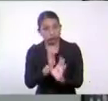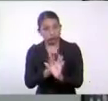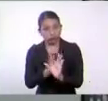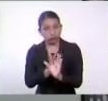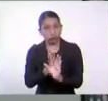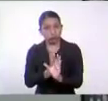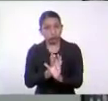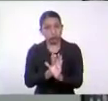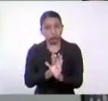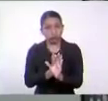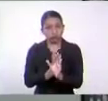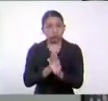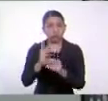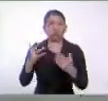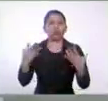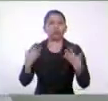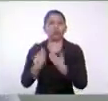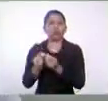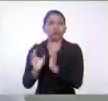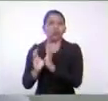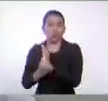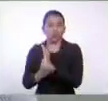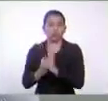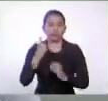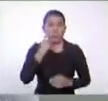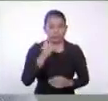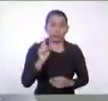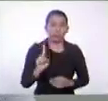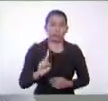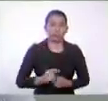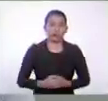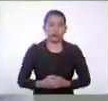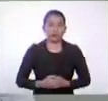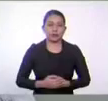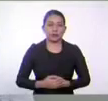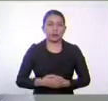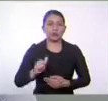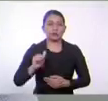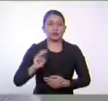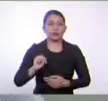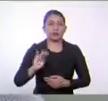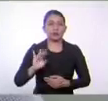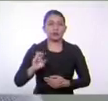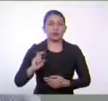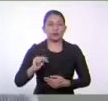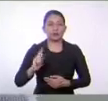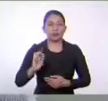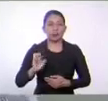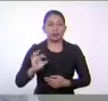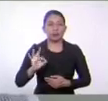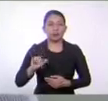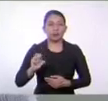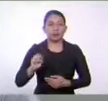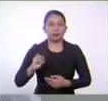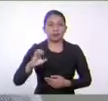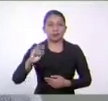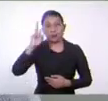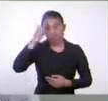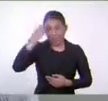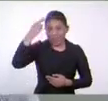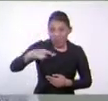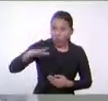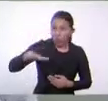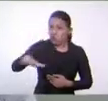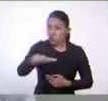ambiente sociocultural. Veamos el primero. Ambiente físico. Es el lugar concreto